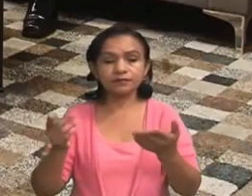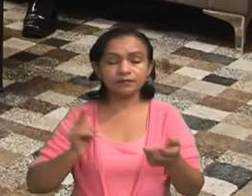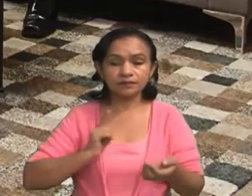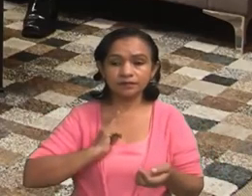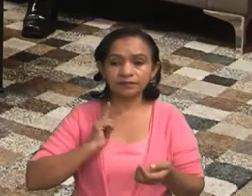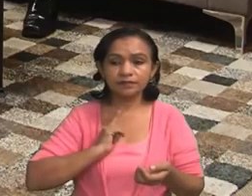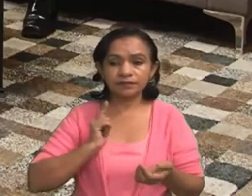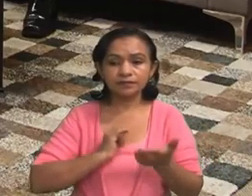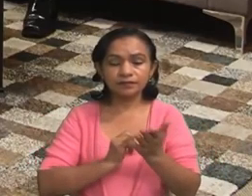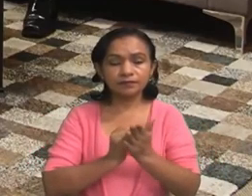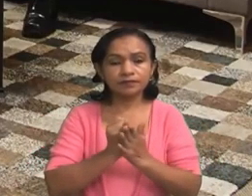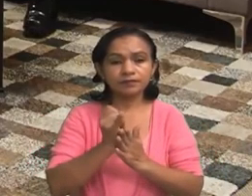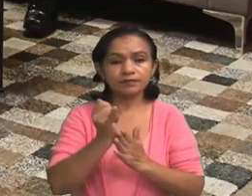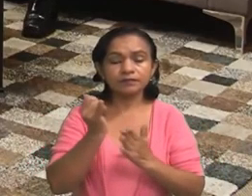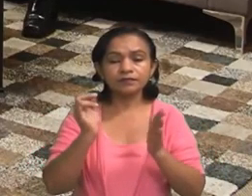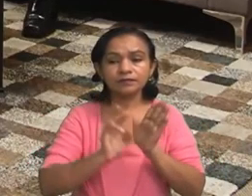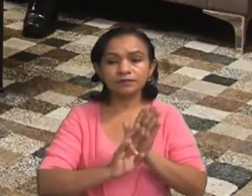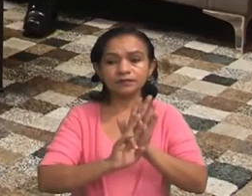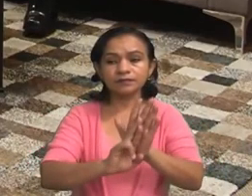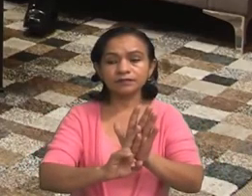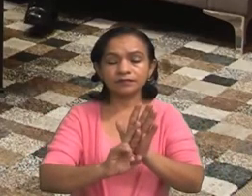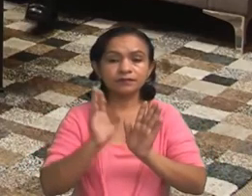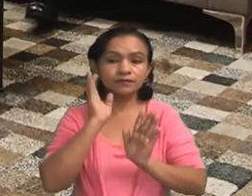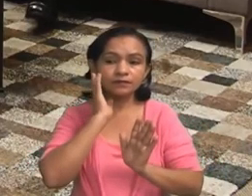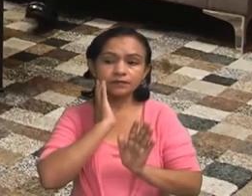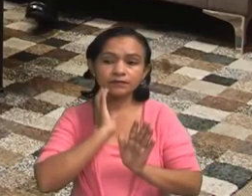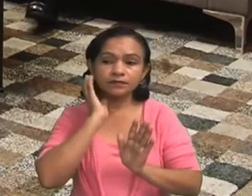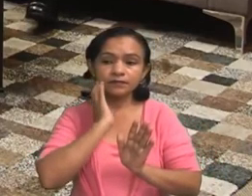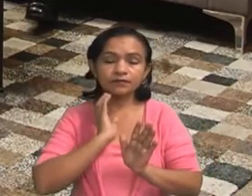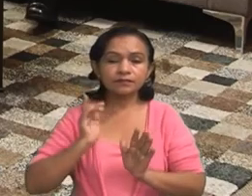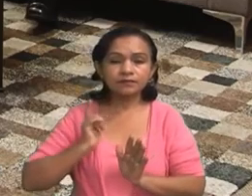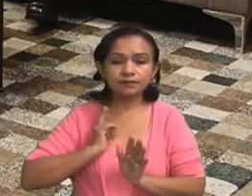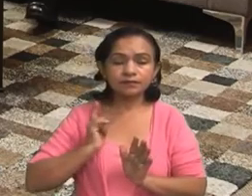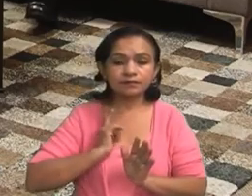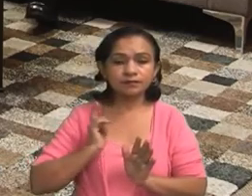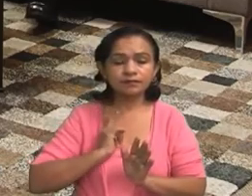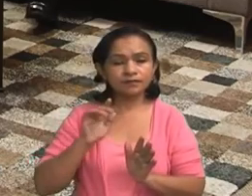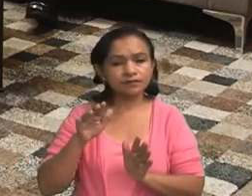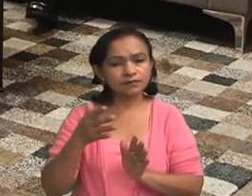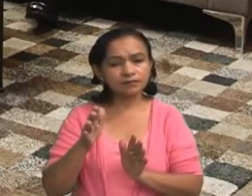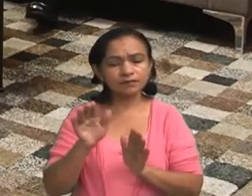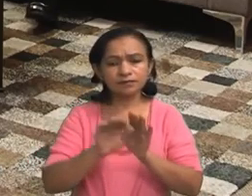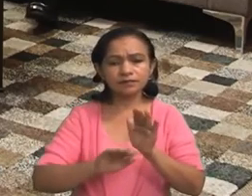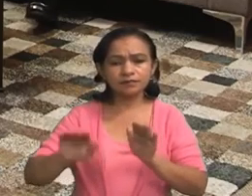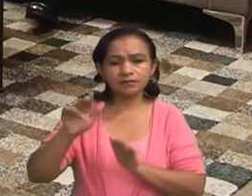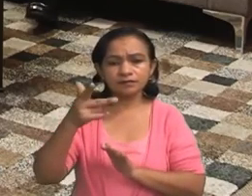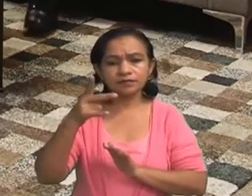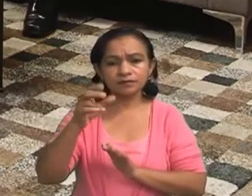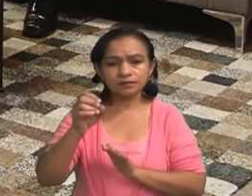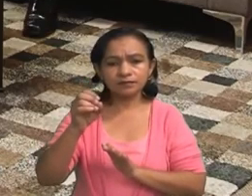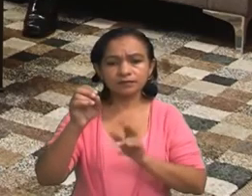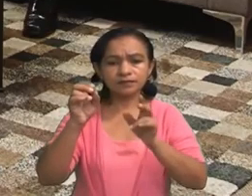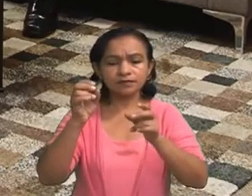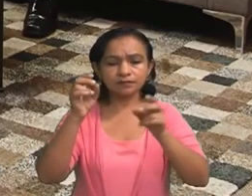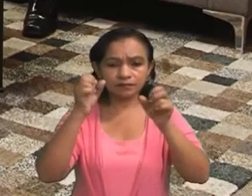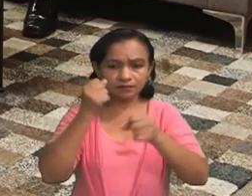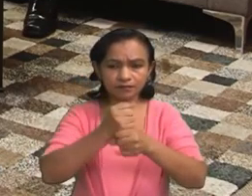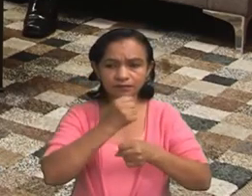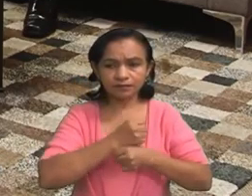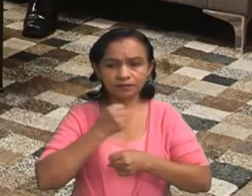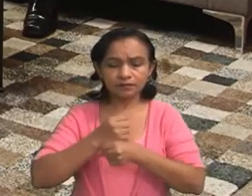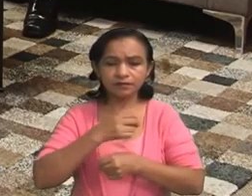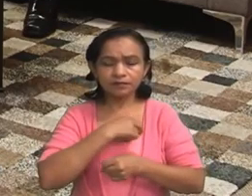de estas investigaciones, resultados y experiencias. Tenemos alrededor de un poco más de 80 trabajos que